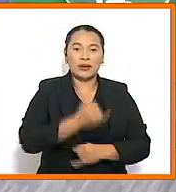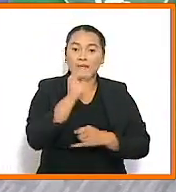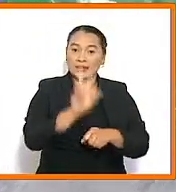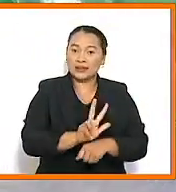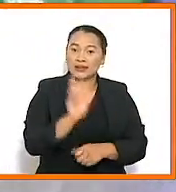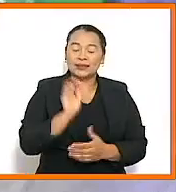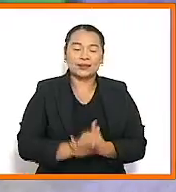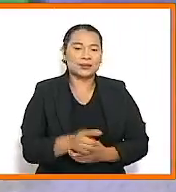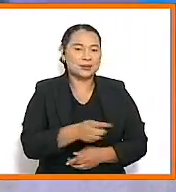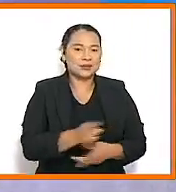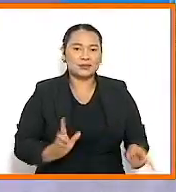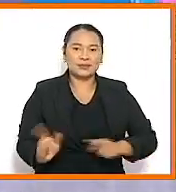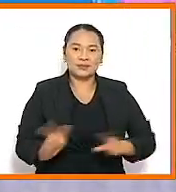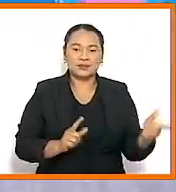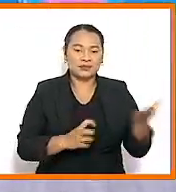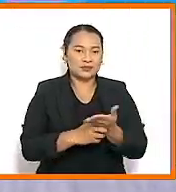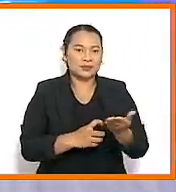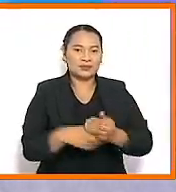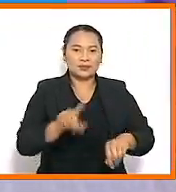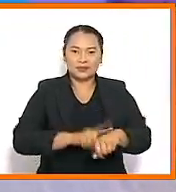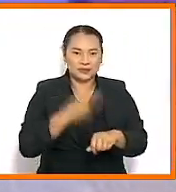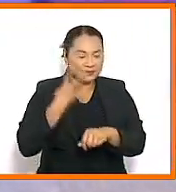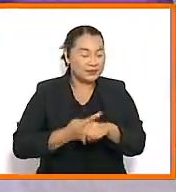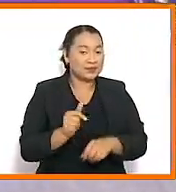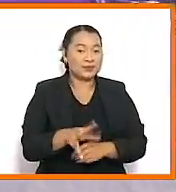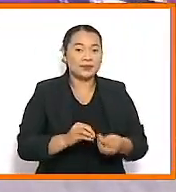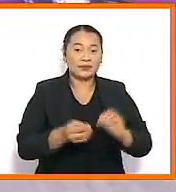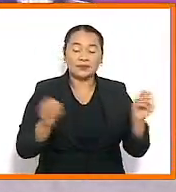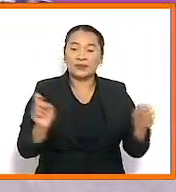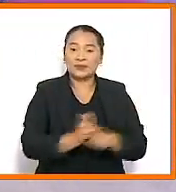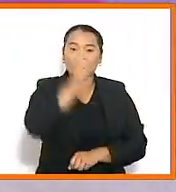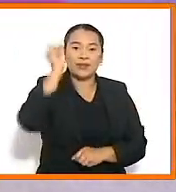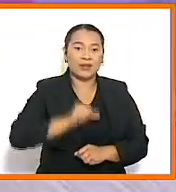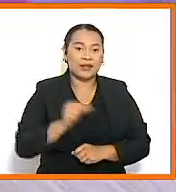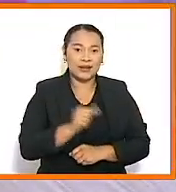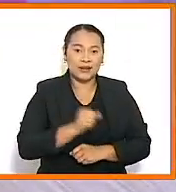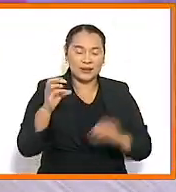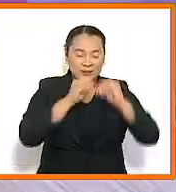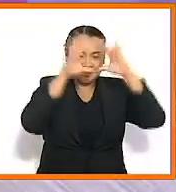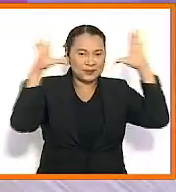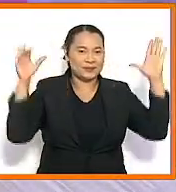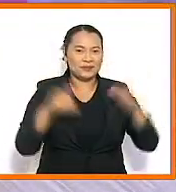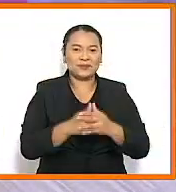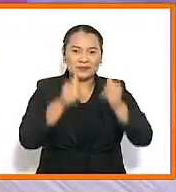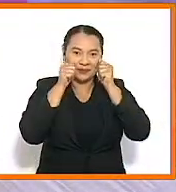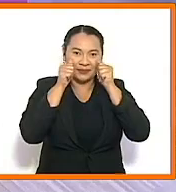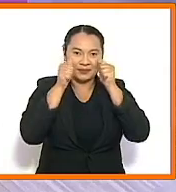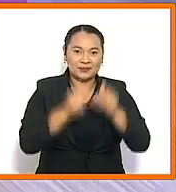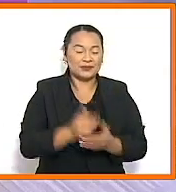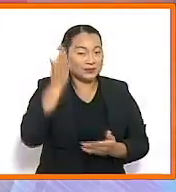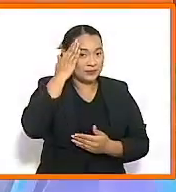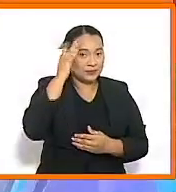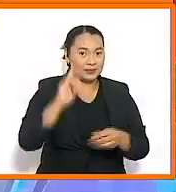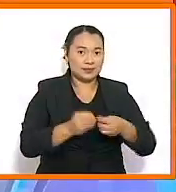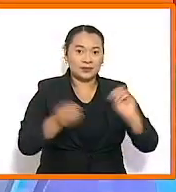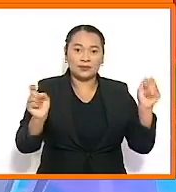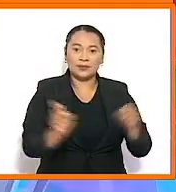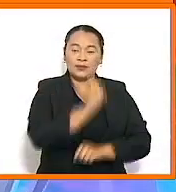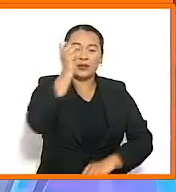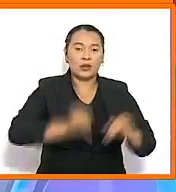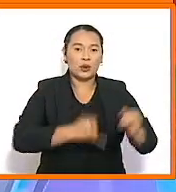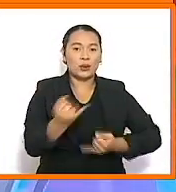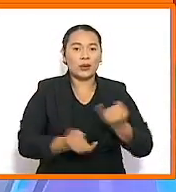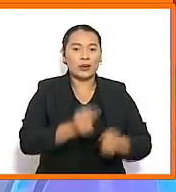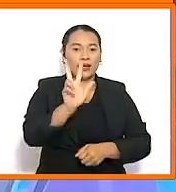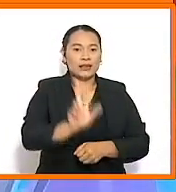tengas tu boleto en mano porque se vienen esos tres dígitos ganadores en esta mañana. Atentos, porque tu primer dígito ganador para Juga 3 es